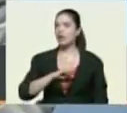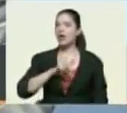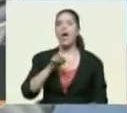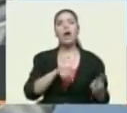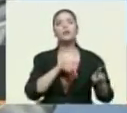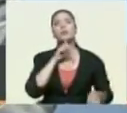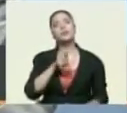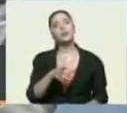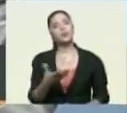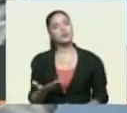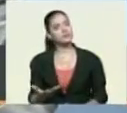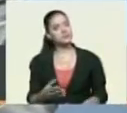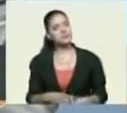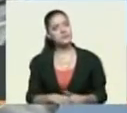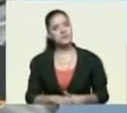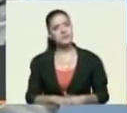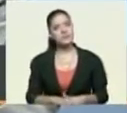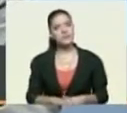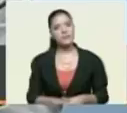preguntaría,